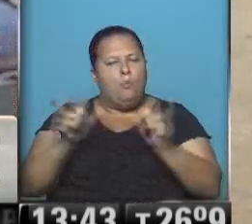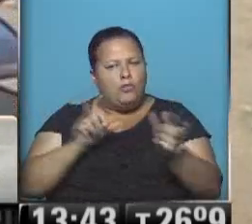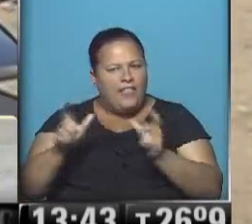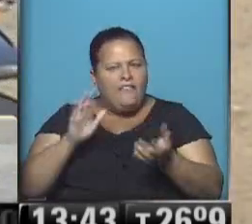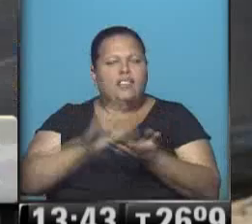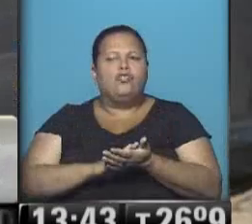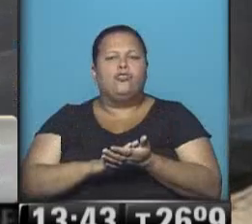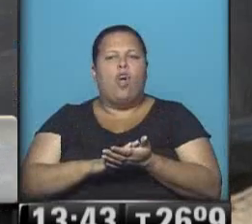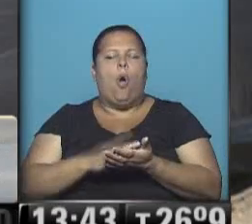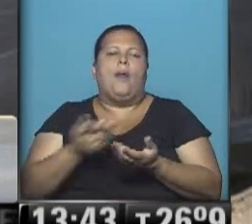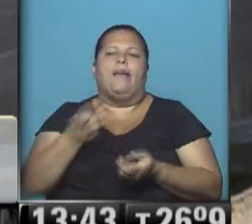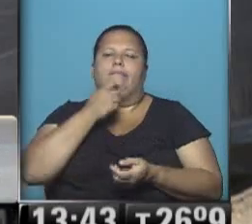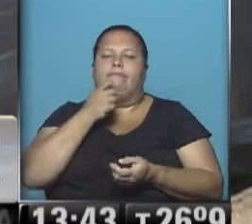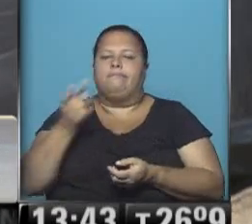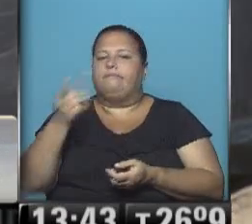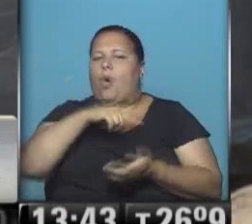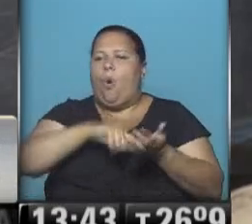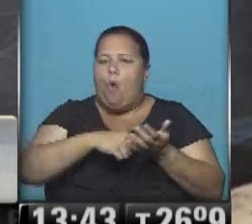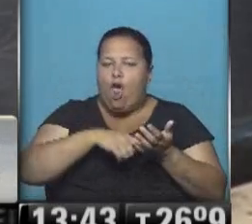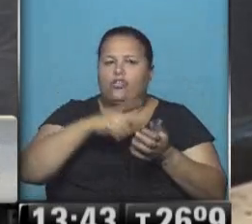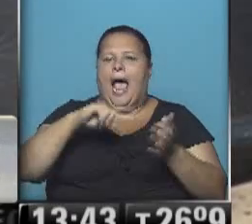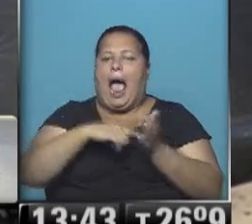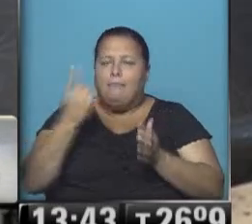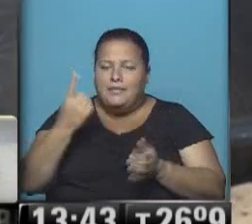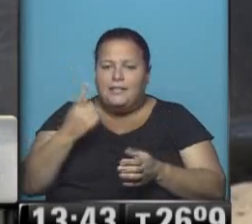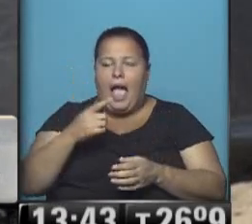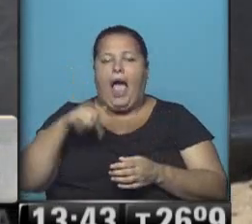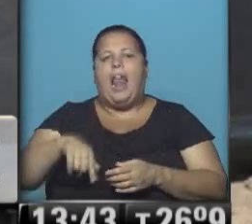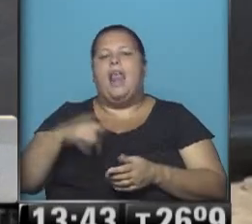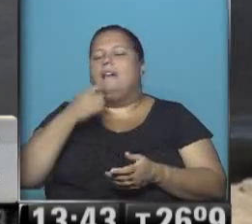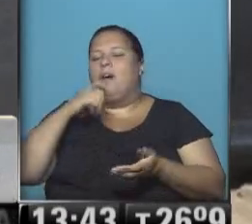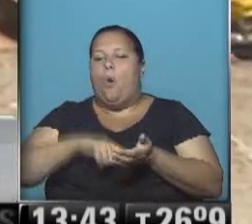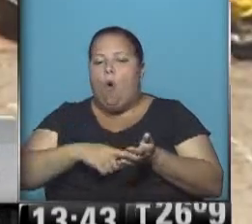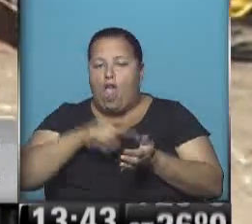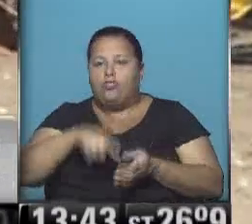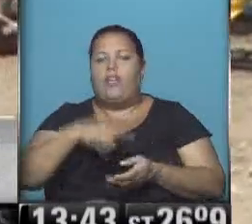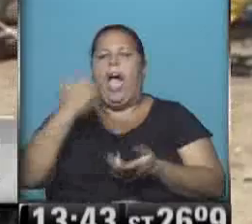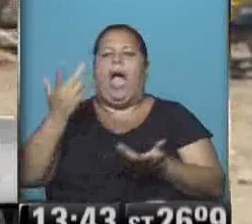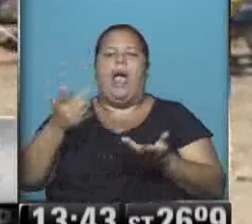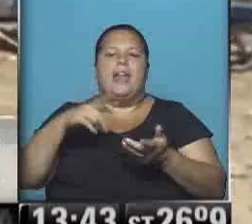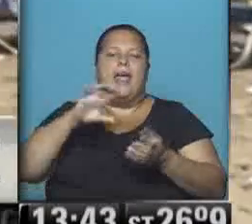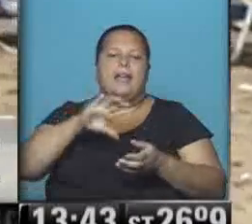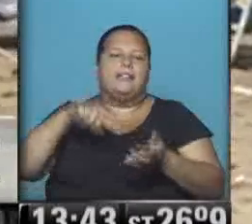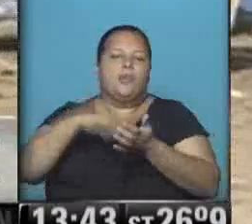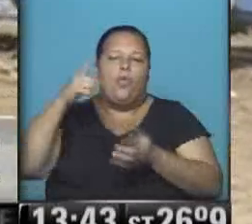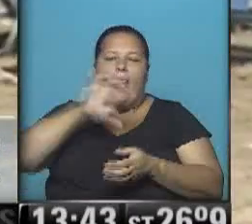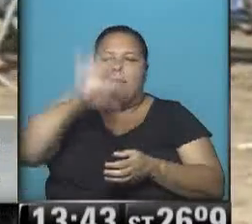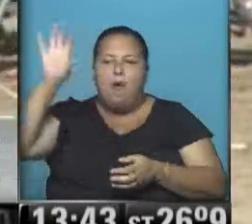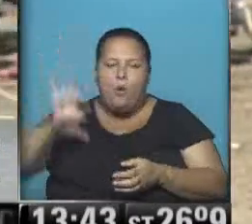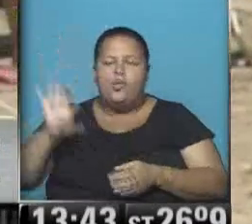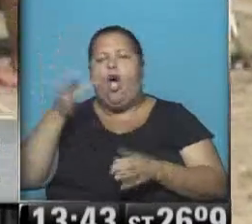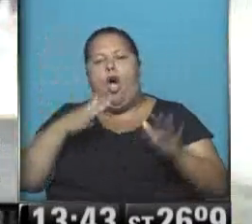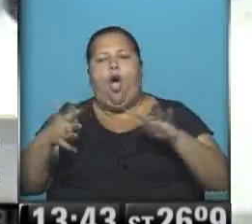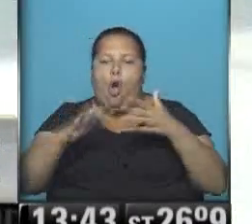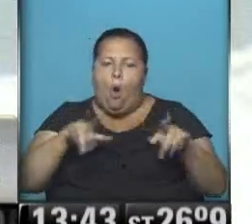con lo que podemos encontrar, digamos, en Buenos Aires capital, en la ciudad de Buenos Aires, en las principales ciudades del interior, o están